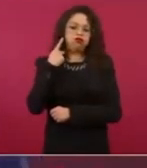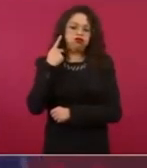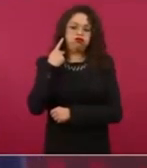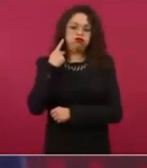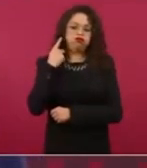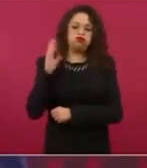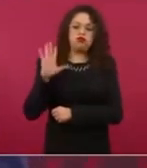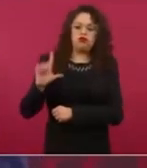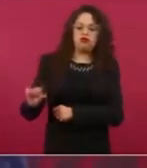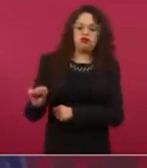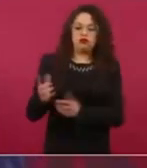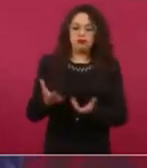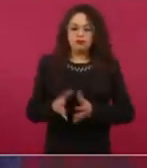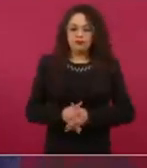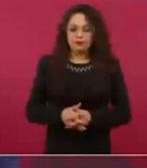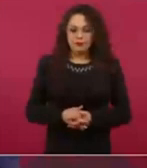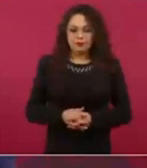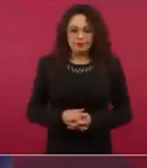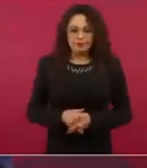nuestra alma mater,